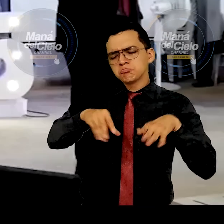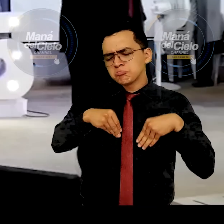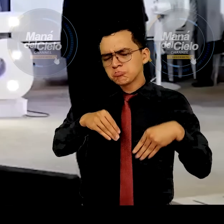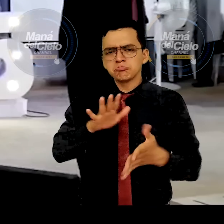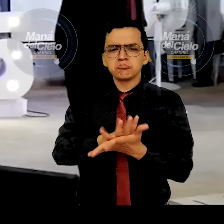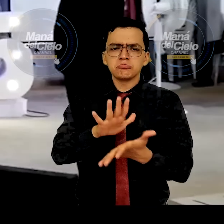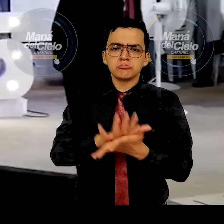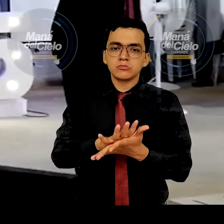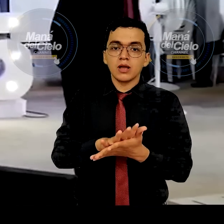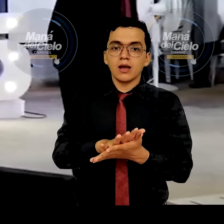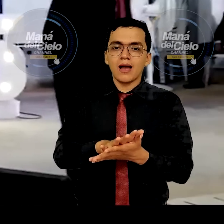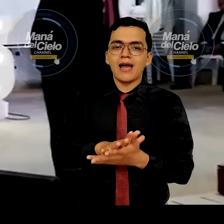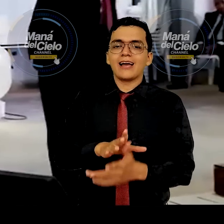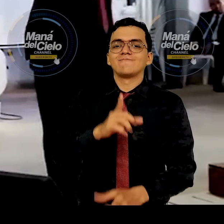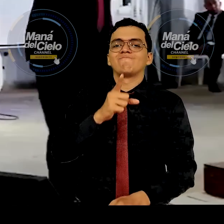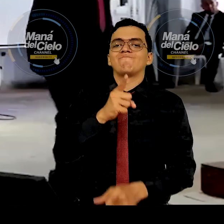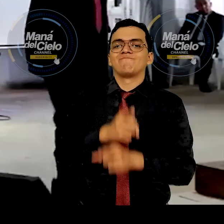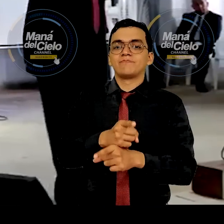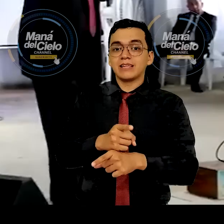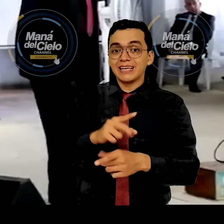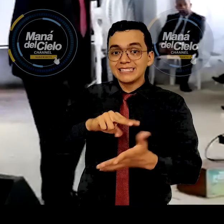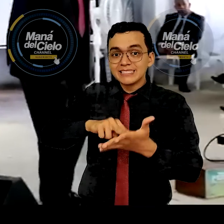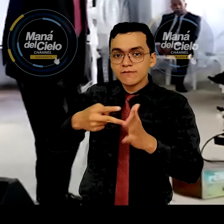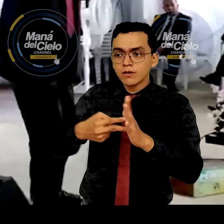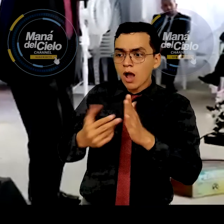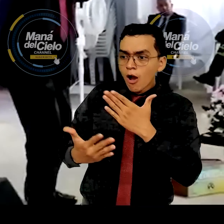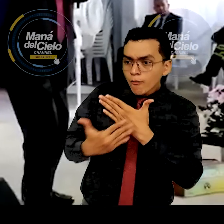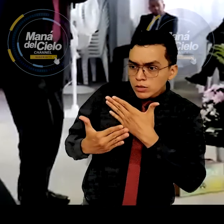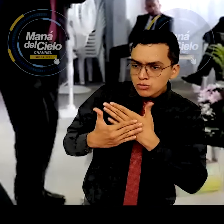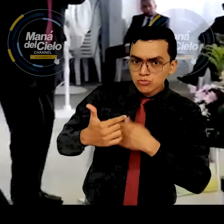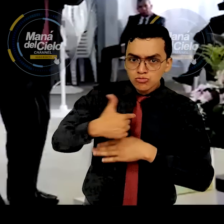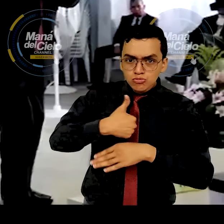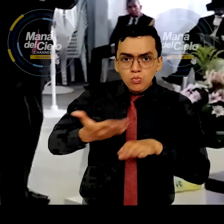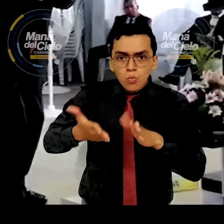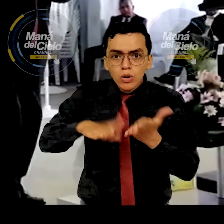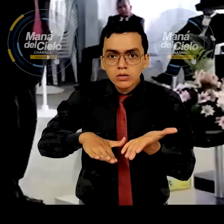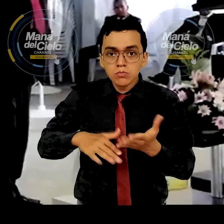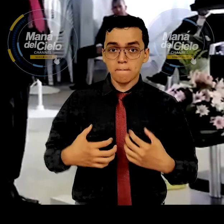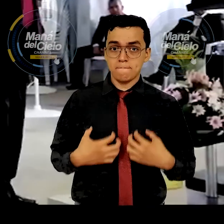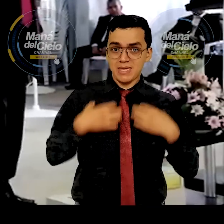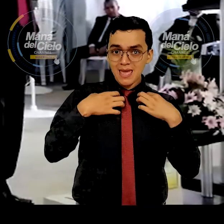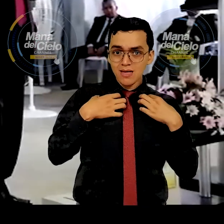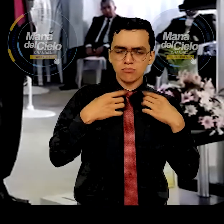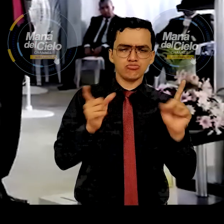esa aceptación, es que nace el horizonte del cristiano.